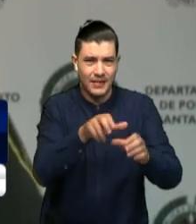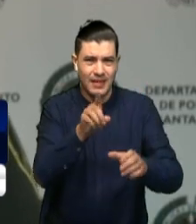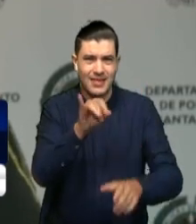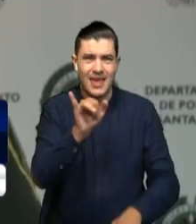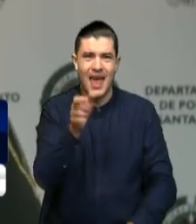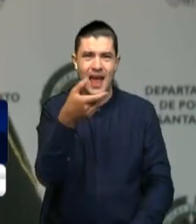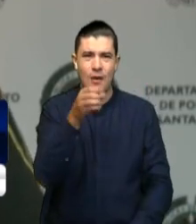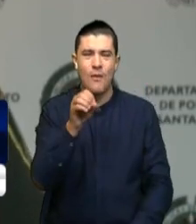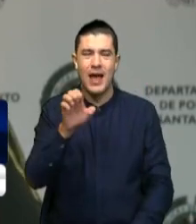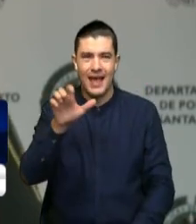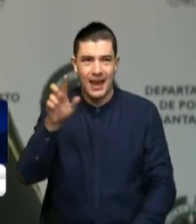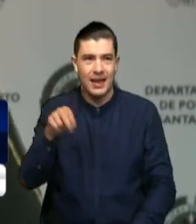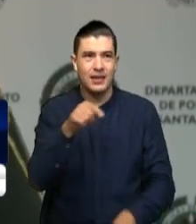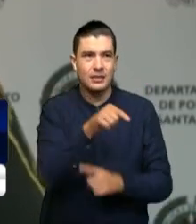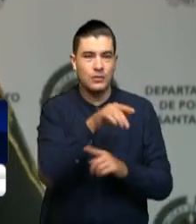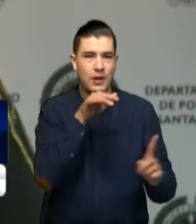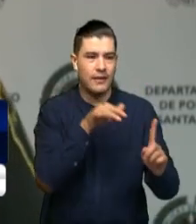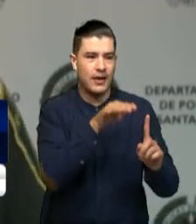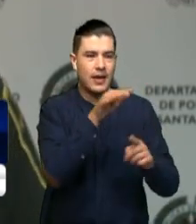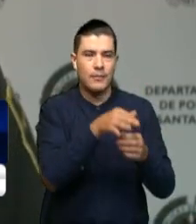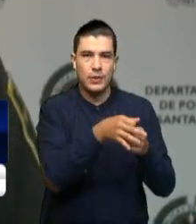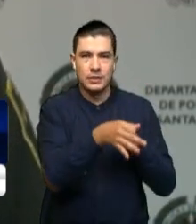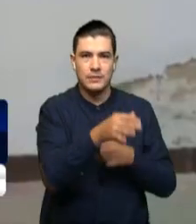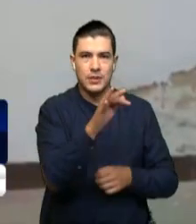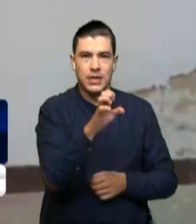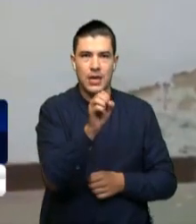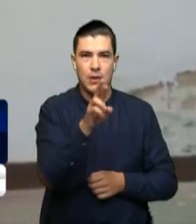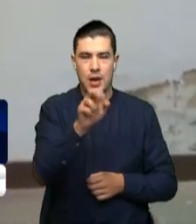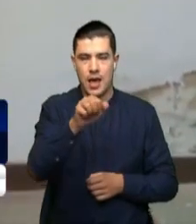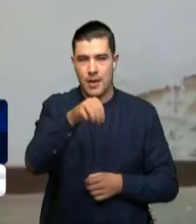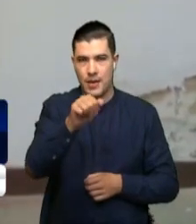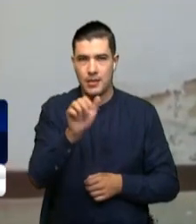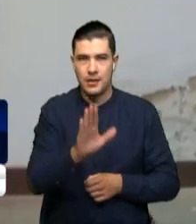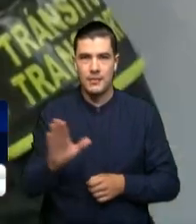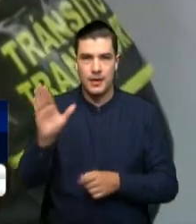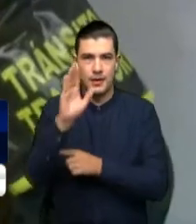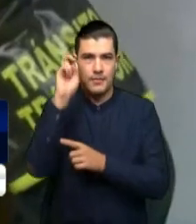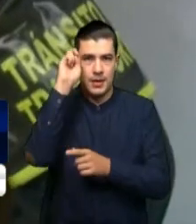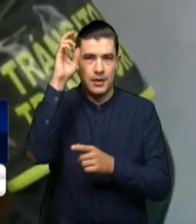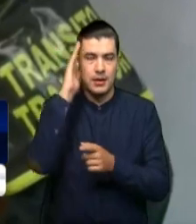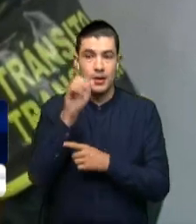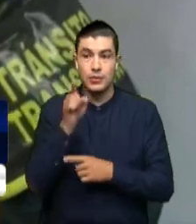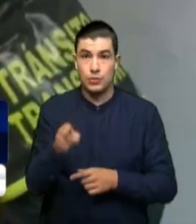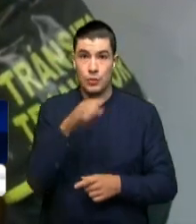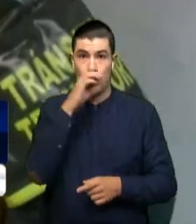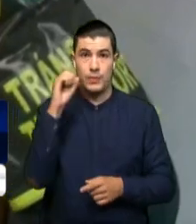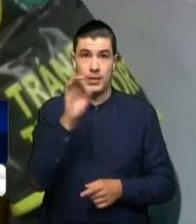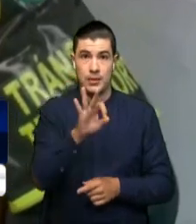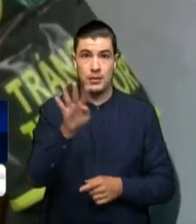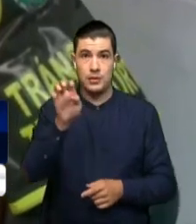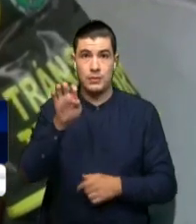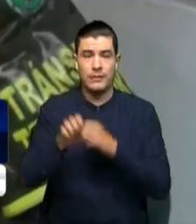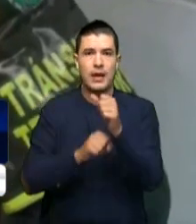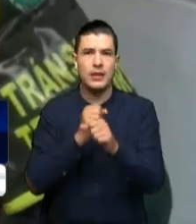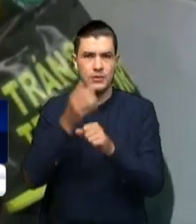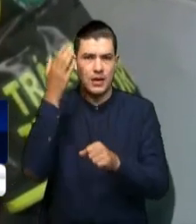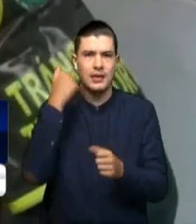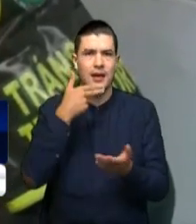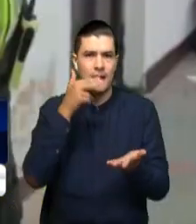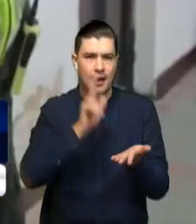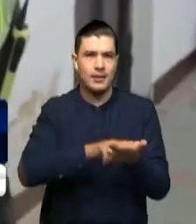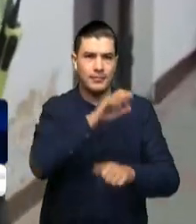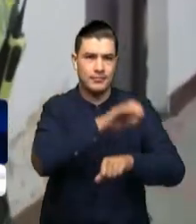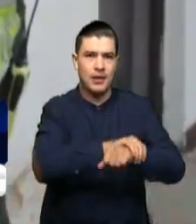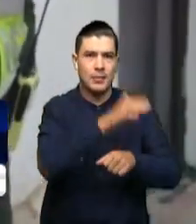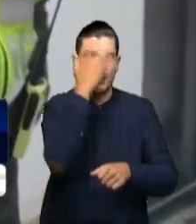con injerencia en teorama norte de santander el hombre de 39 años de edad tiene una orden de captura por los delitos de